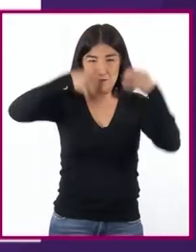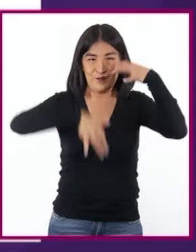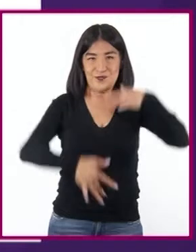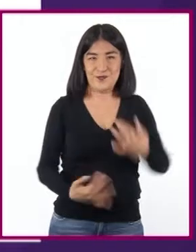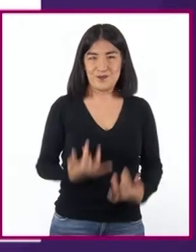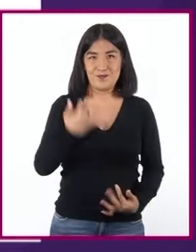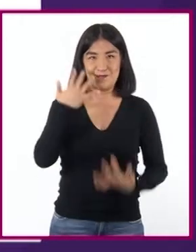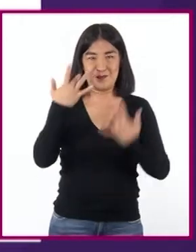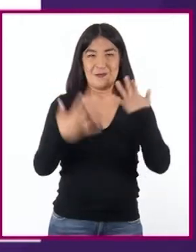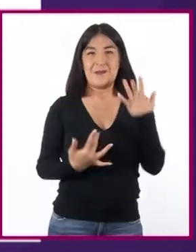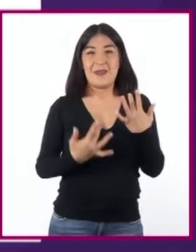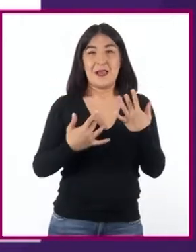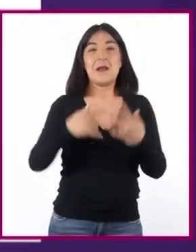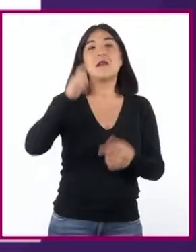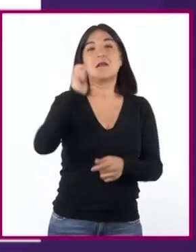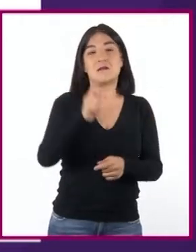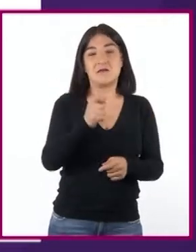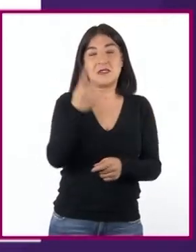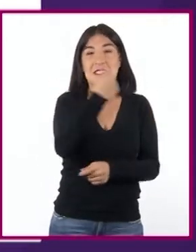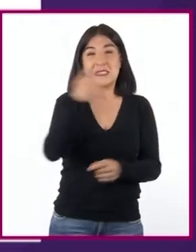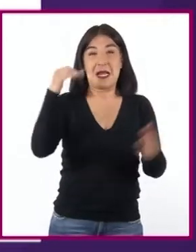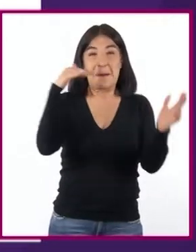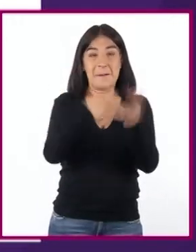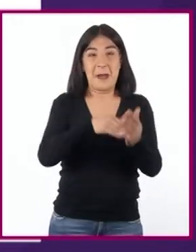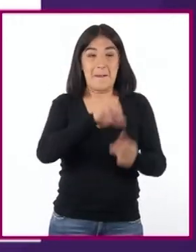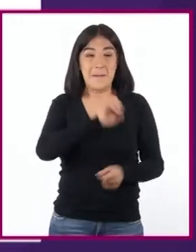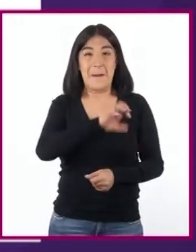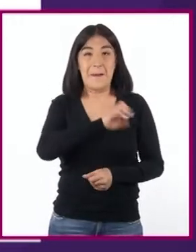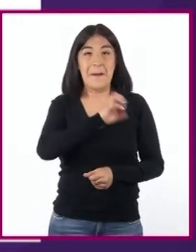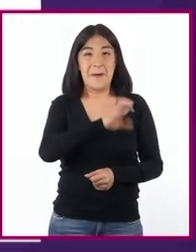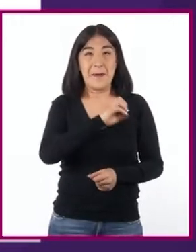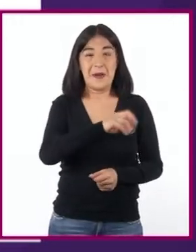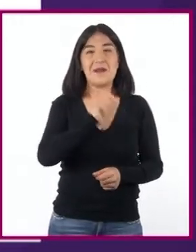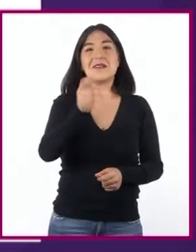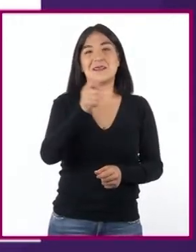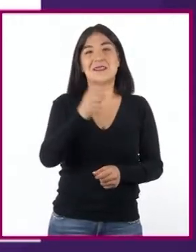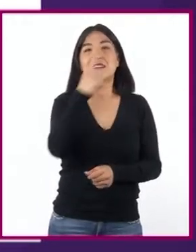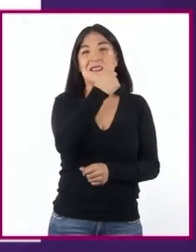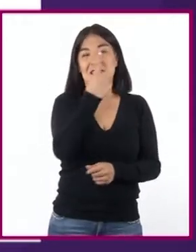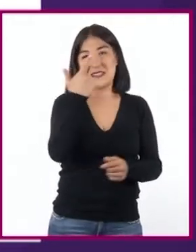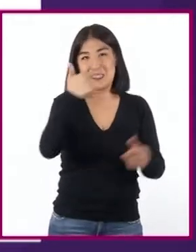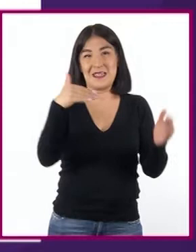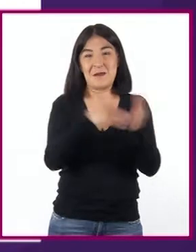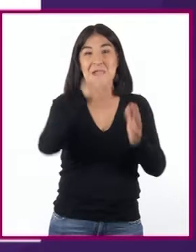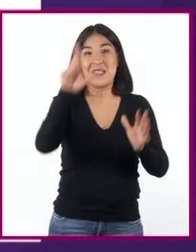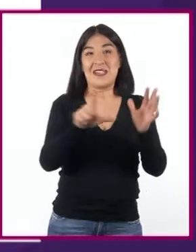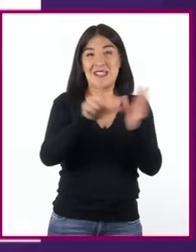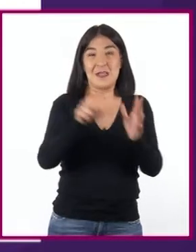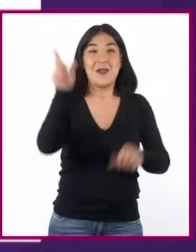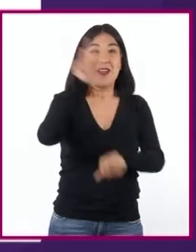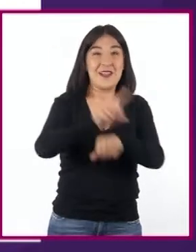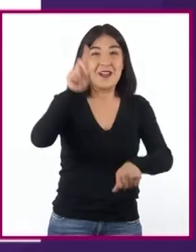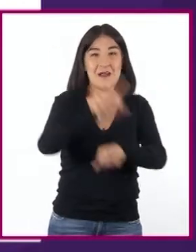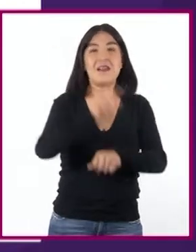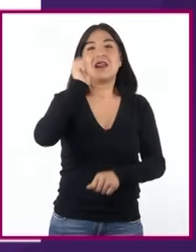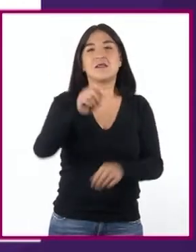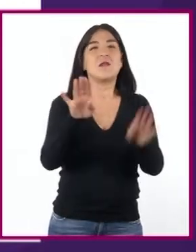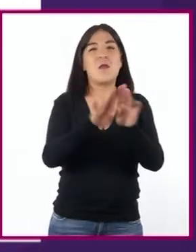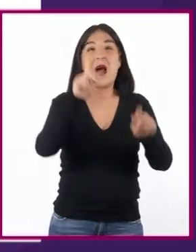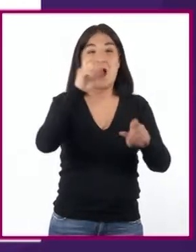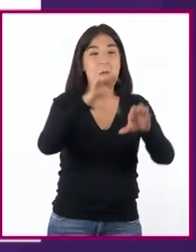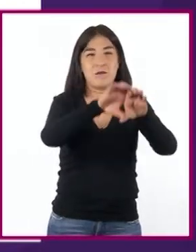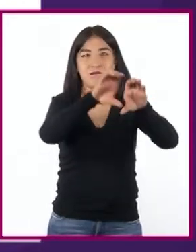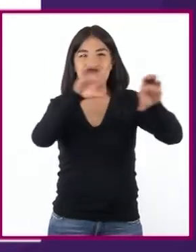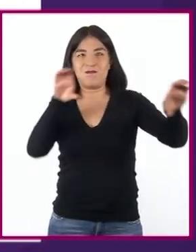todo el cuerpo, con un promedio de 100.000 latidos y 7.200 litros diarios, lo que equivale a una pipa de agua